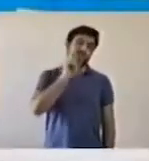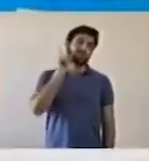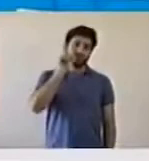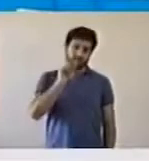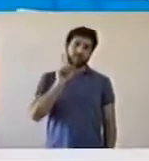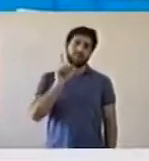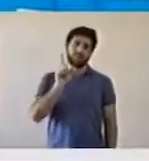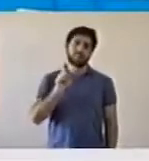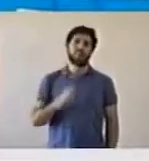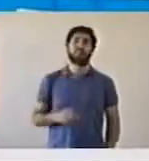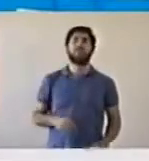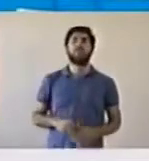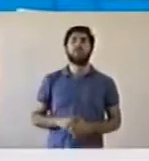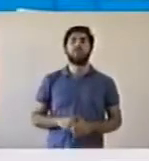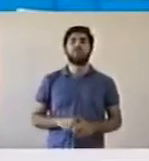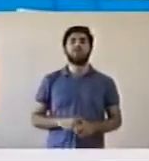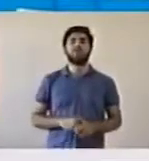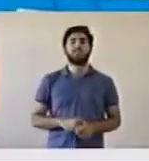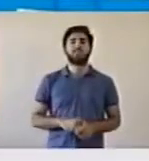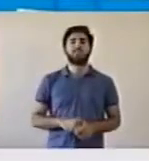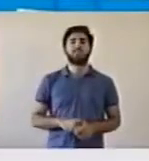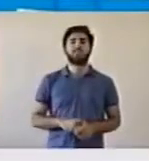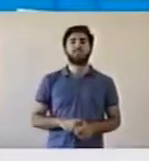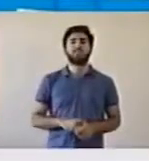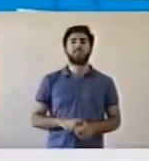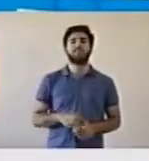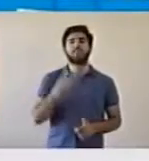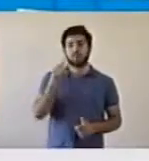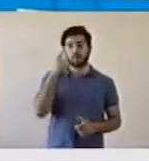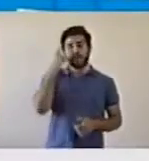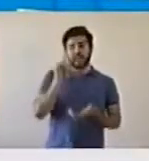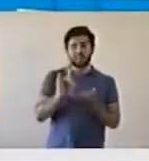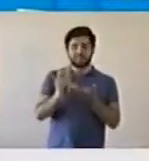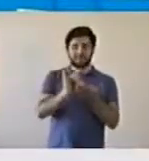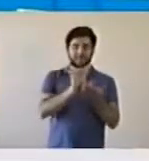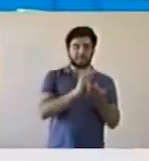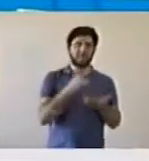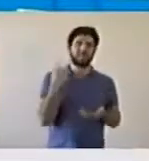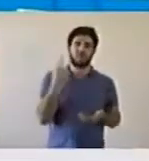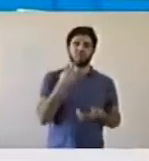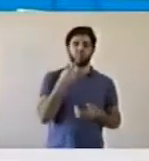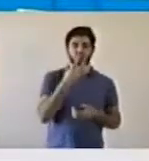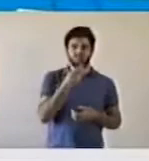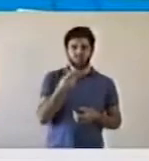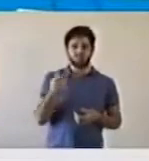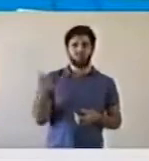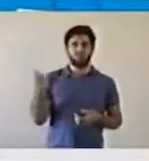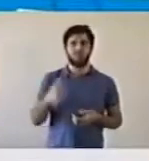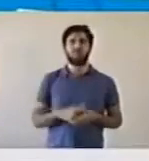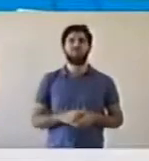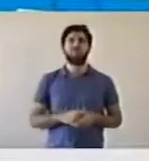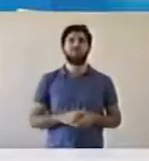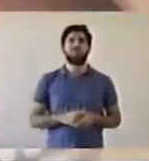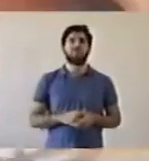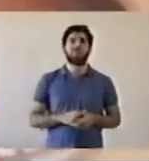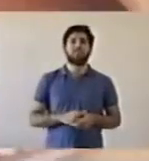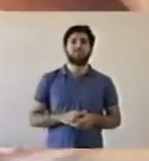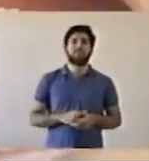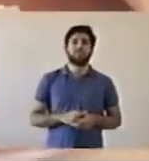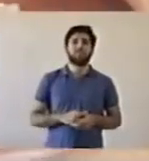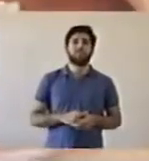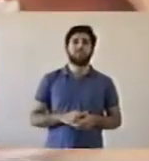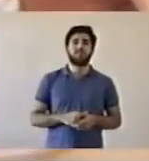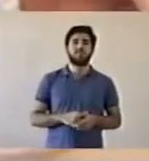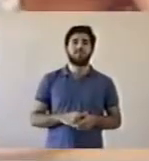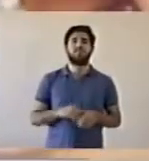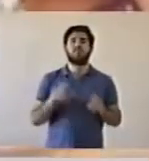lo largo de todas las piezas dentales, con los que se consigue eliminar la placa bacteriana que se haya podido acumular. Los